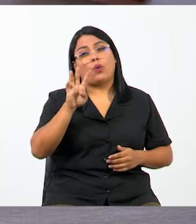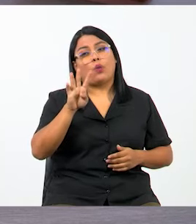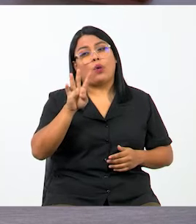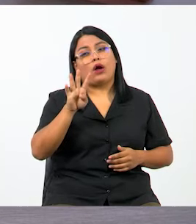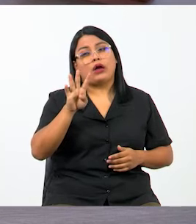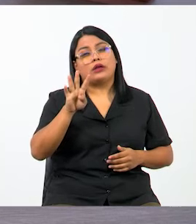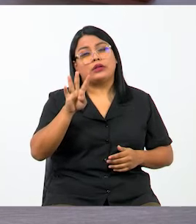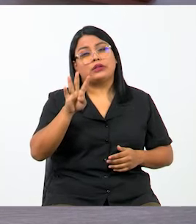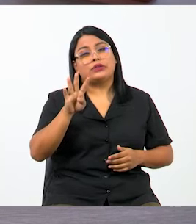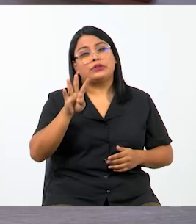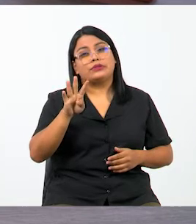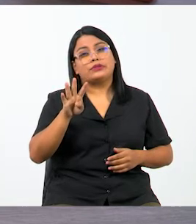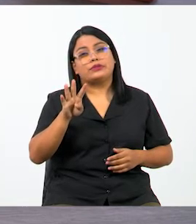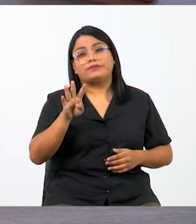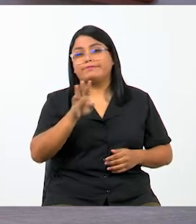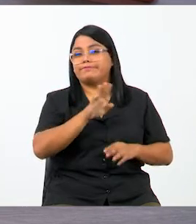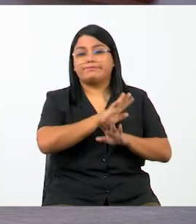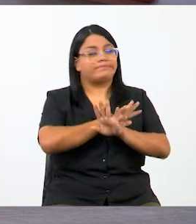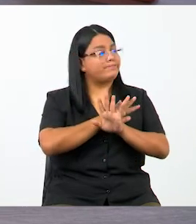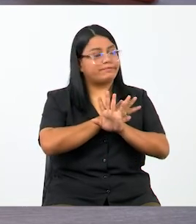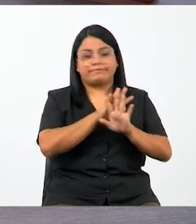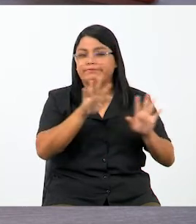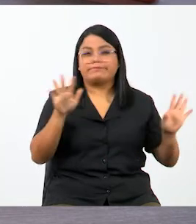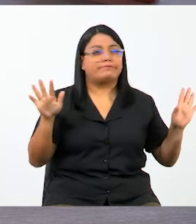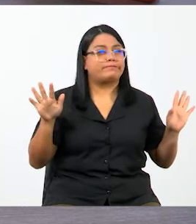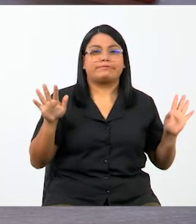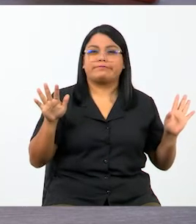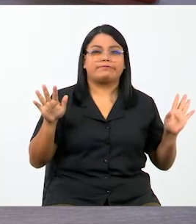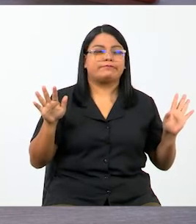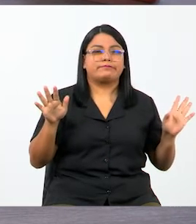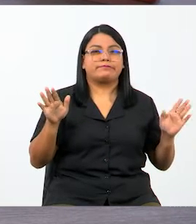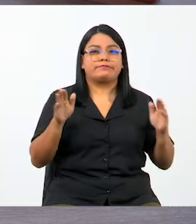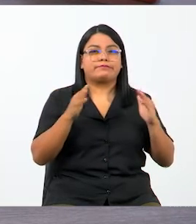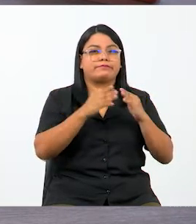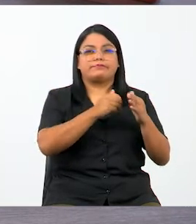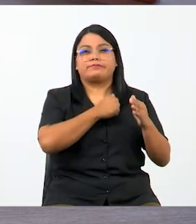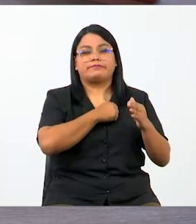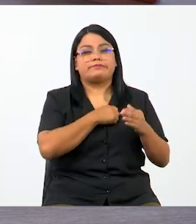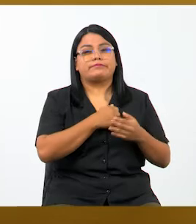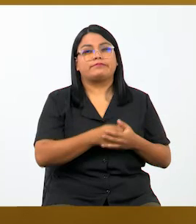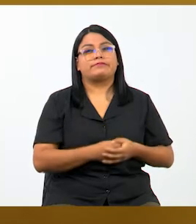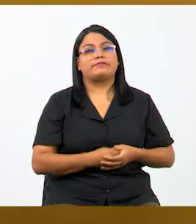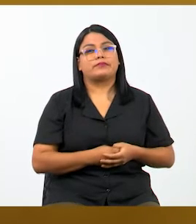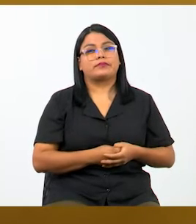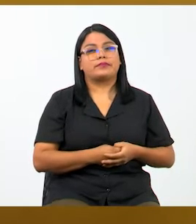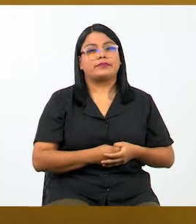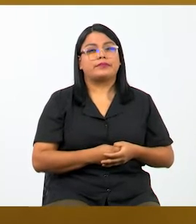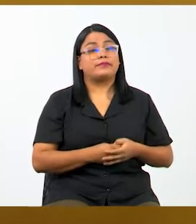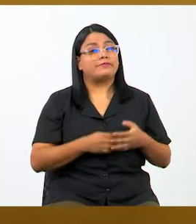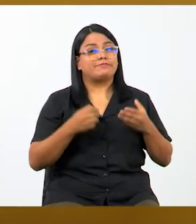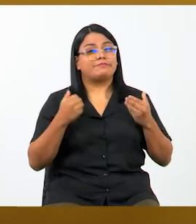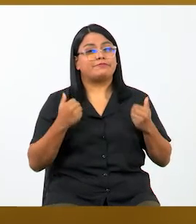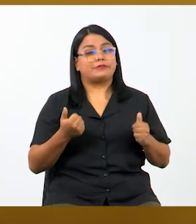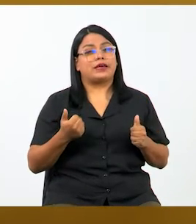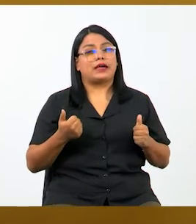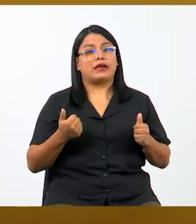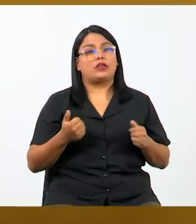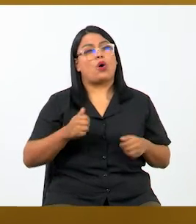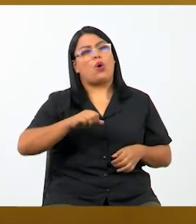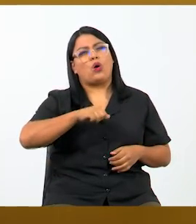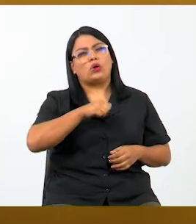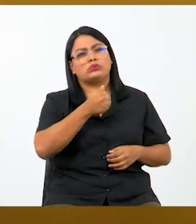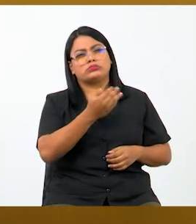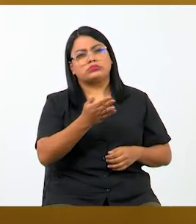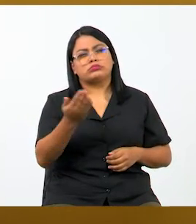ya no encontraremos actividad en casa. Muy bien, y también encontramos otro punto importante después de